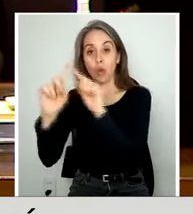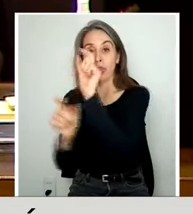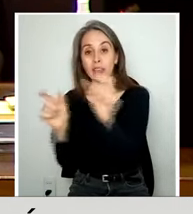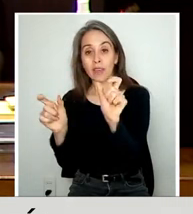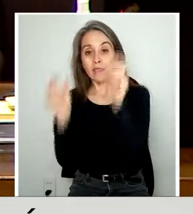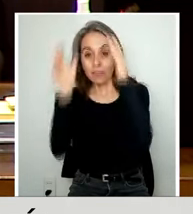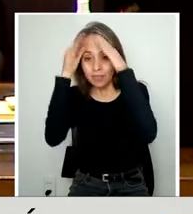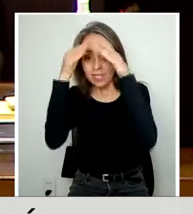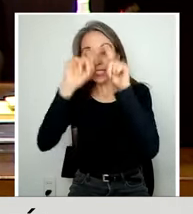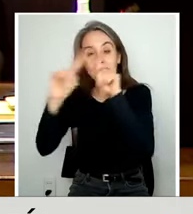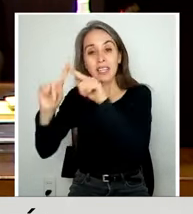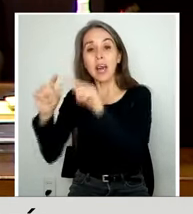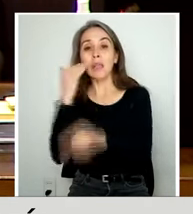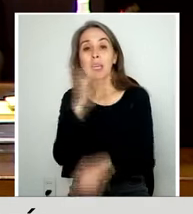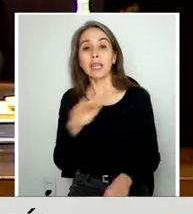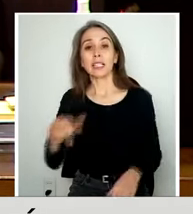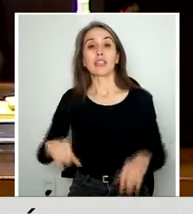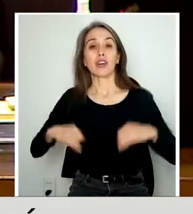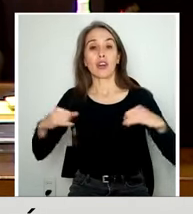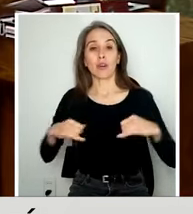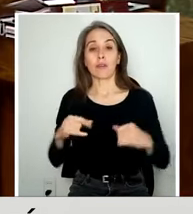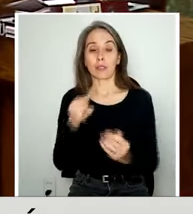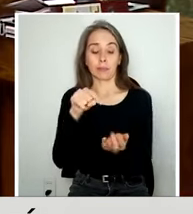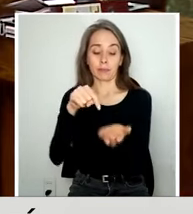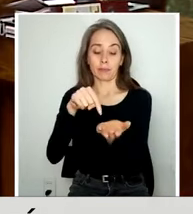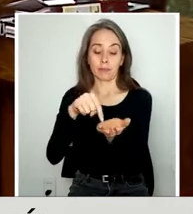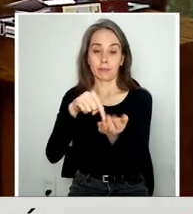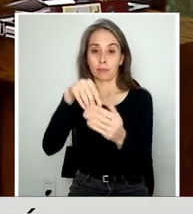adolescentes en votación